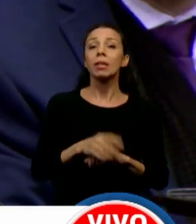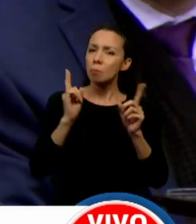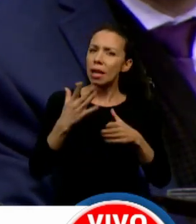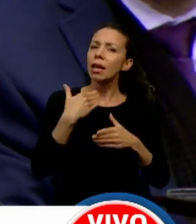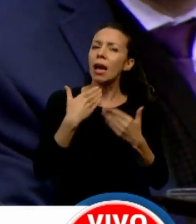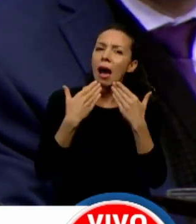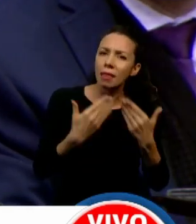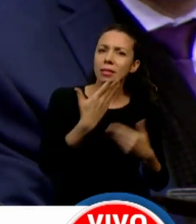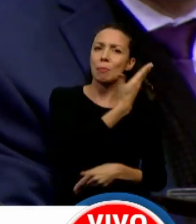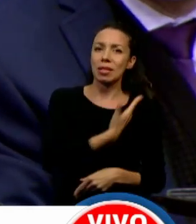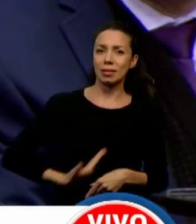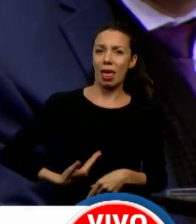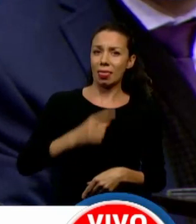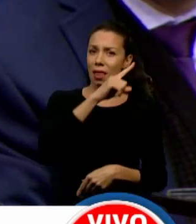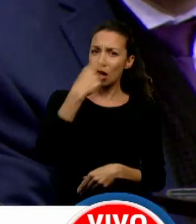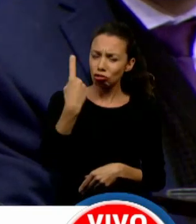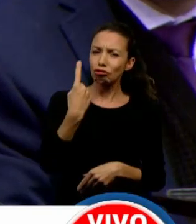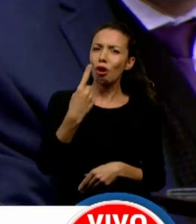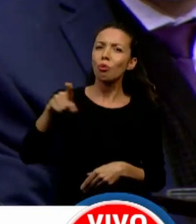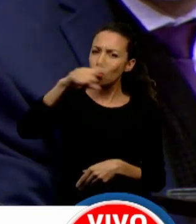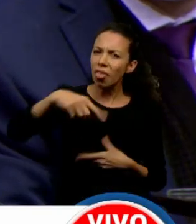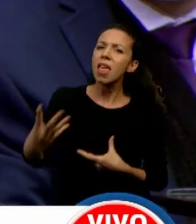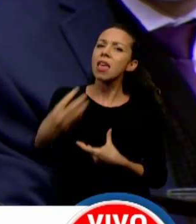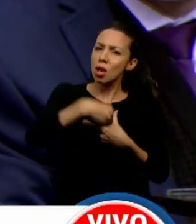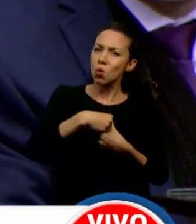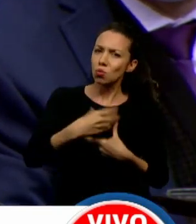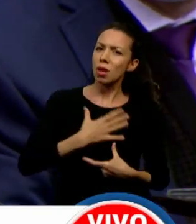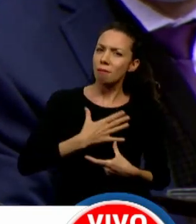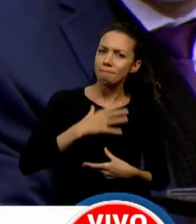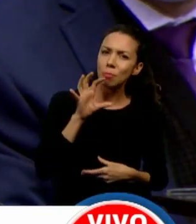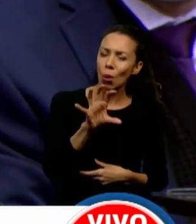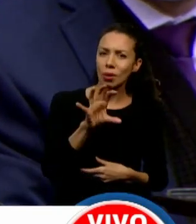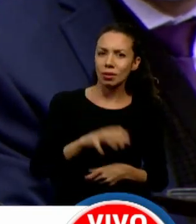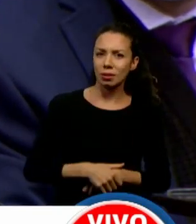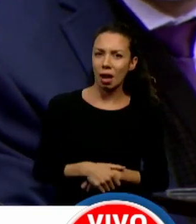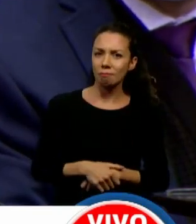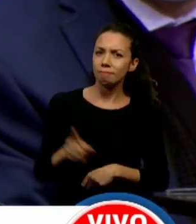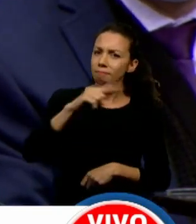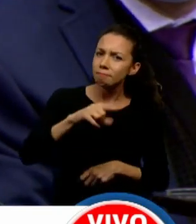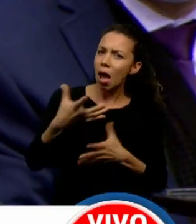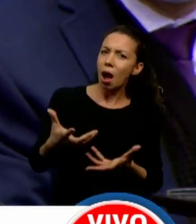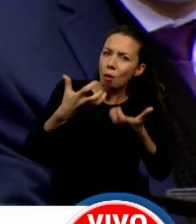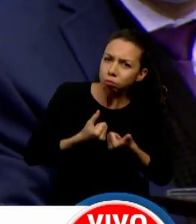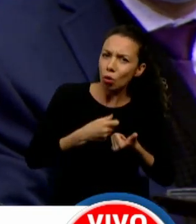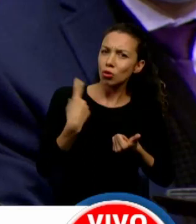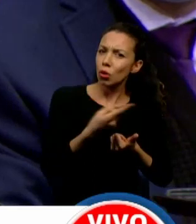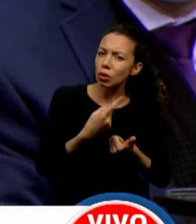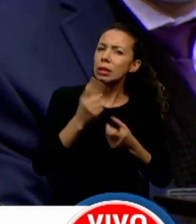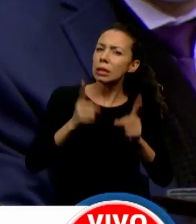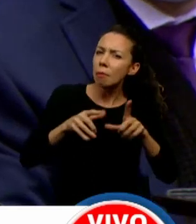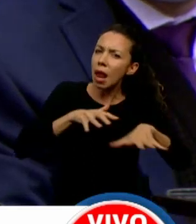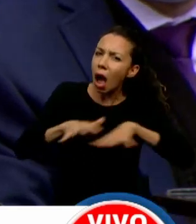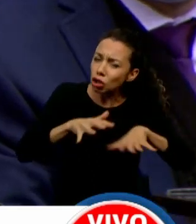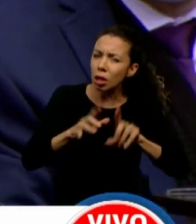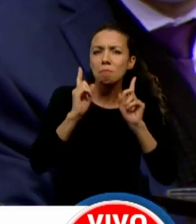incluido nuevamente en el mapa, nos hayan tendido la mano y hayan puesto en práctica, como lo dijimos en la